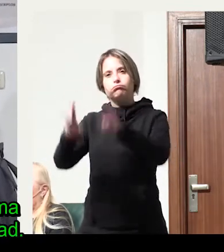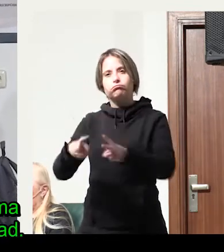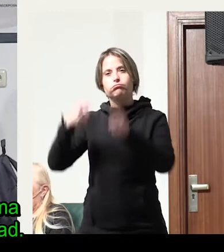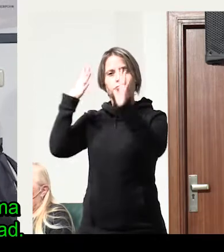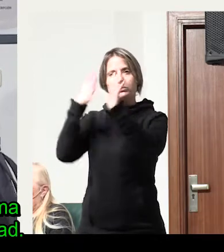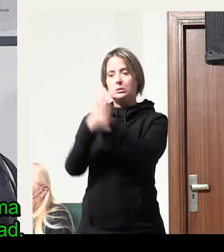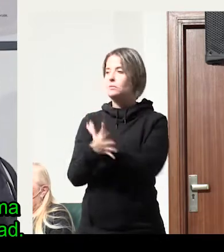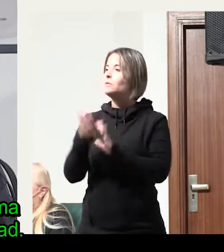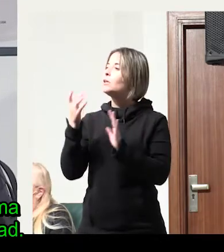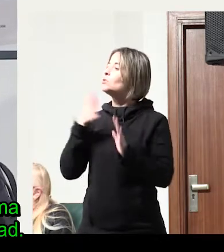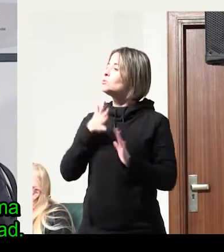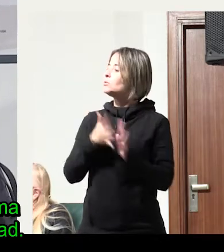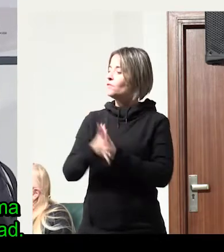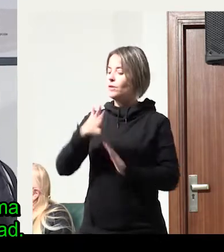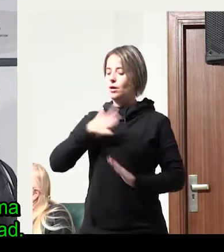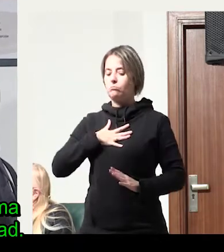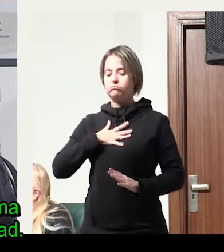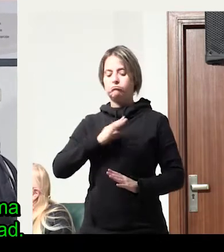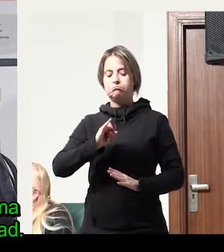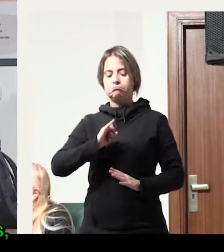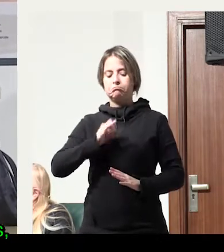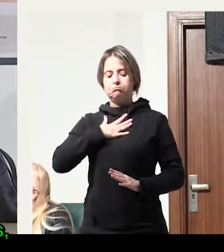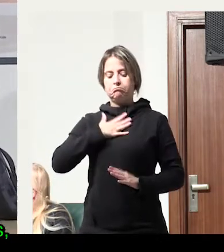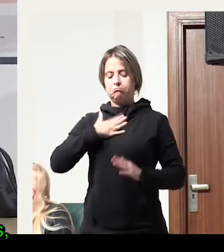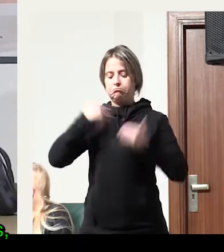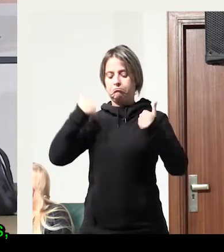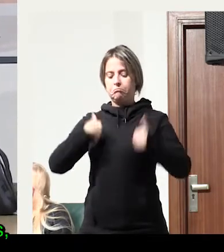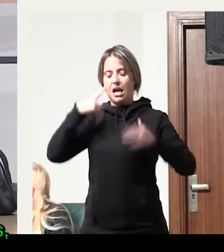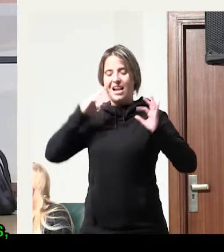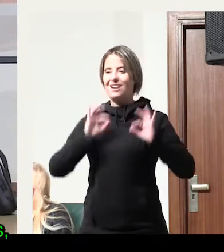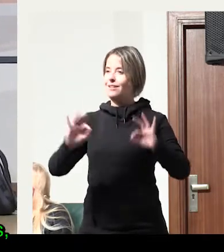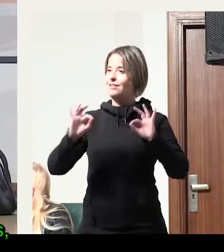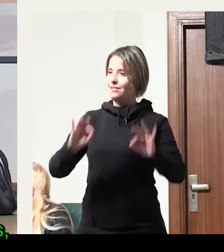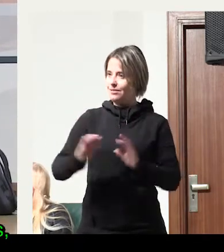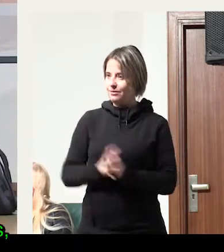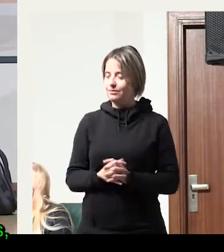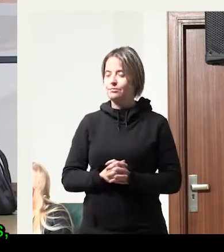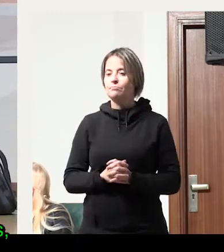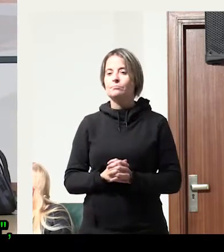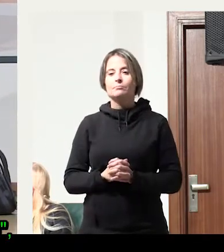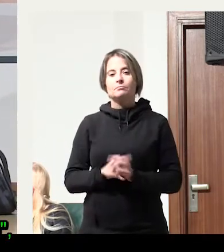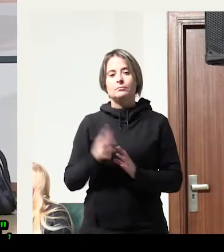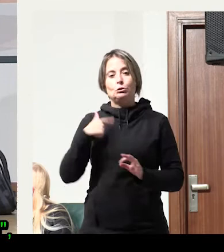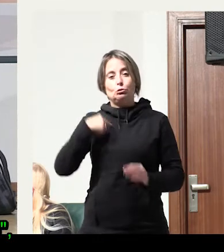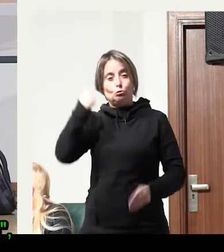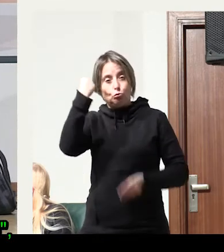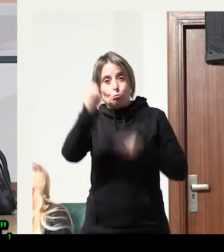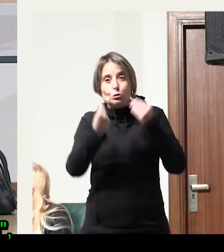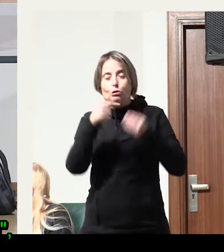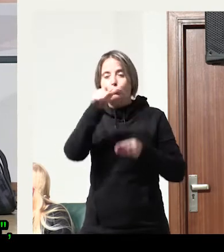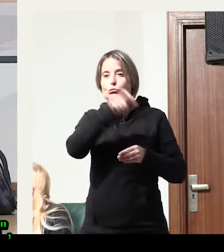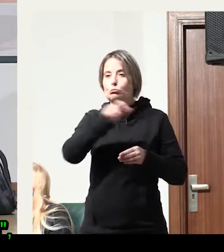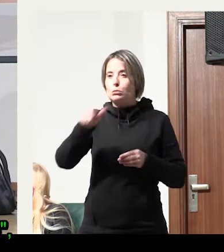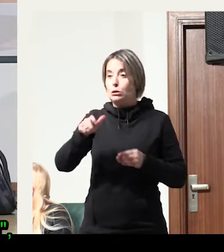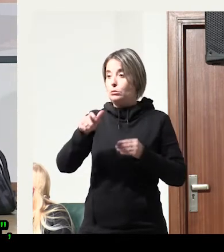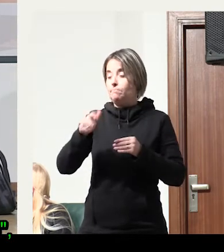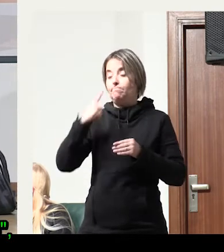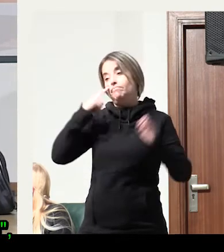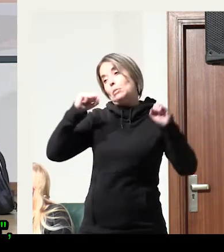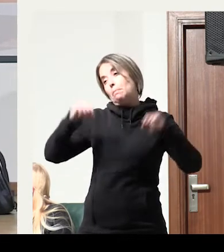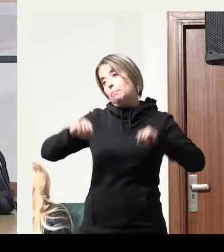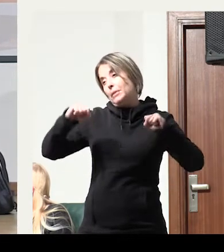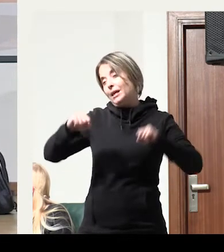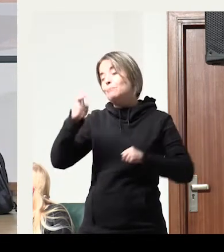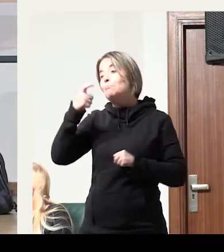una forma de hablar de una nueva realidad. Entonces yo creo, o algunas personas creemos, que con la vejez, con la palabra vieja y